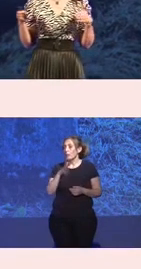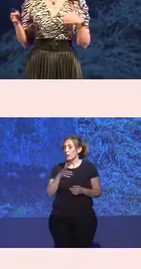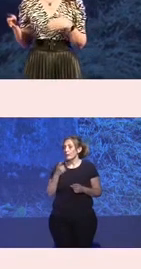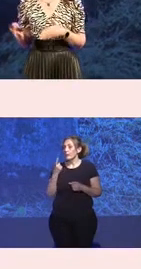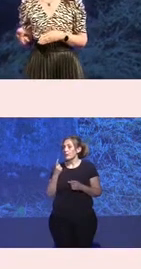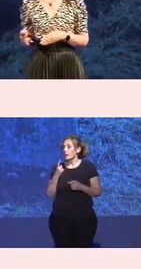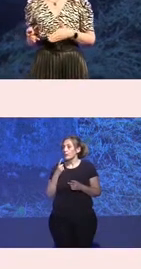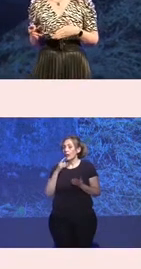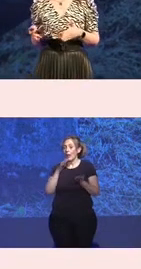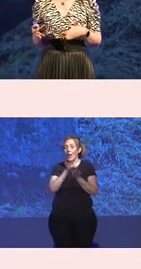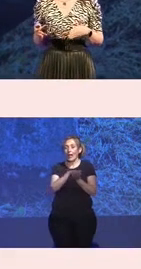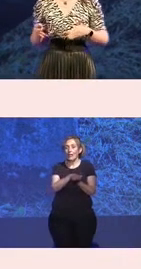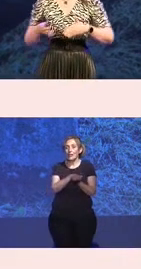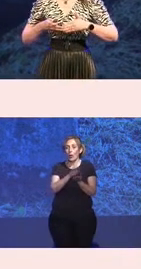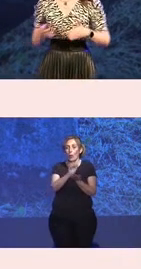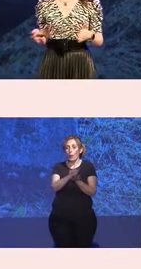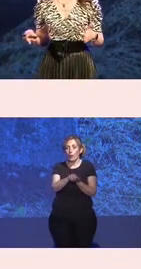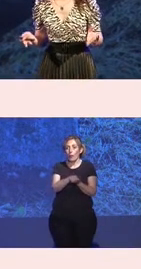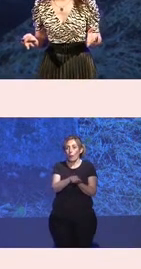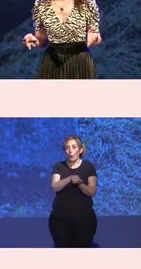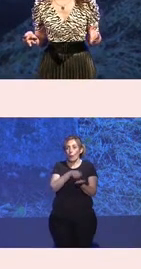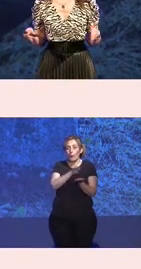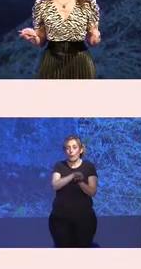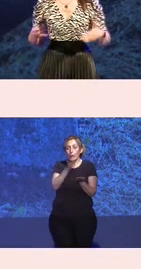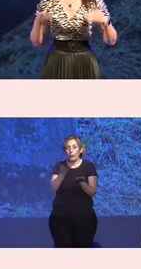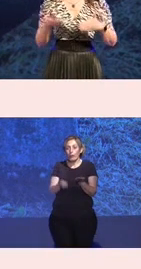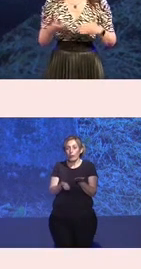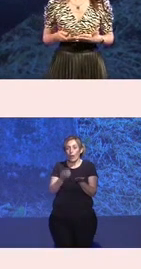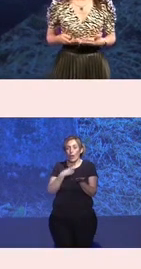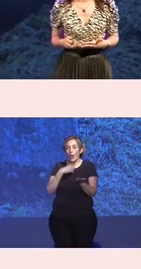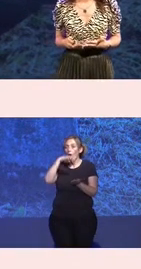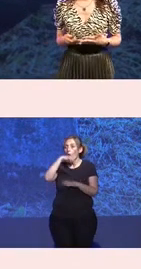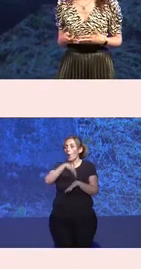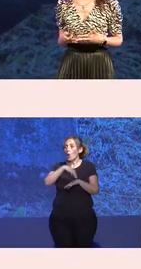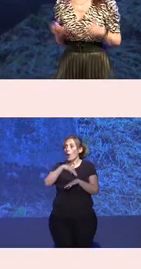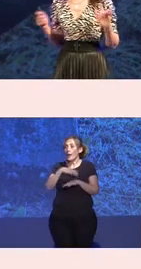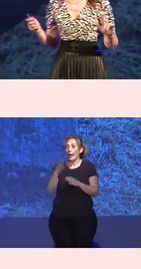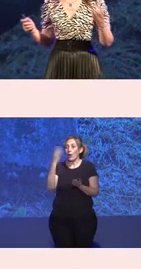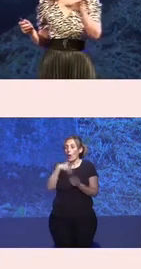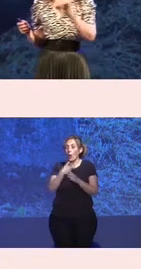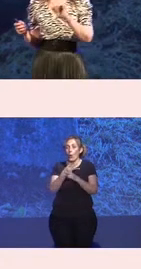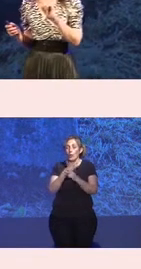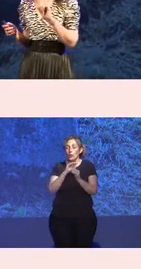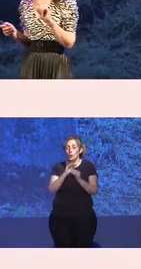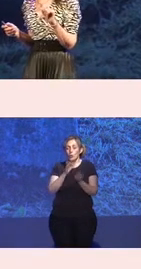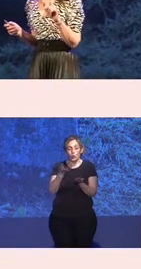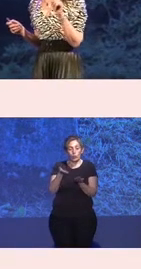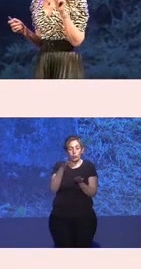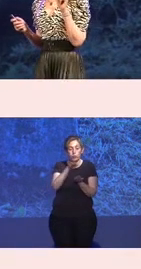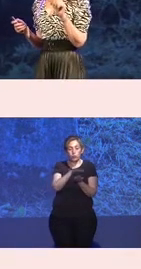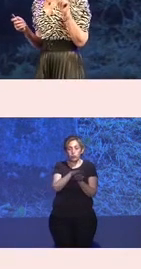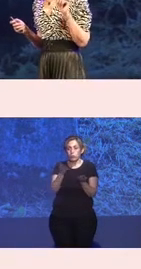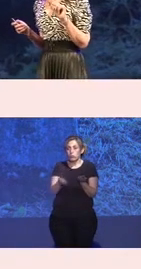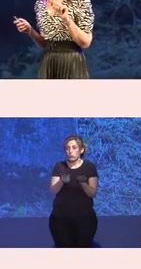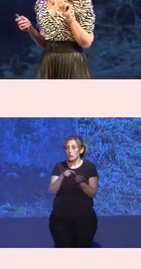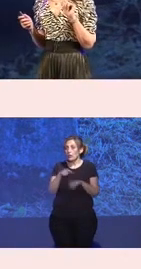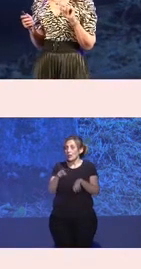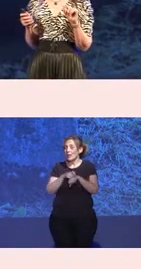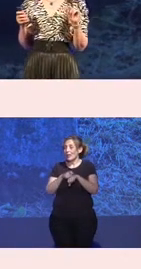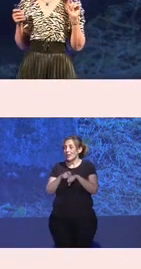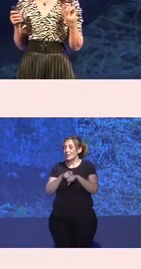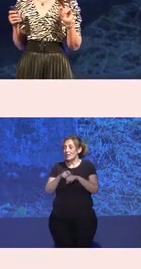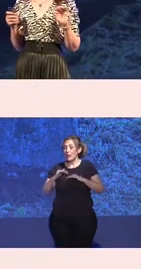el ataúd estaba vacío no había huesos del Coronel shai Pero esto es lo que cabía esperar porque esto es importante el tipo de suelo que